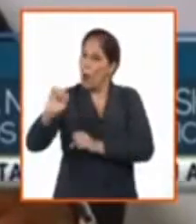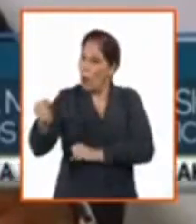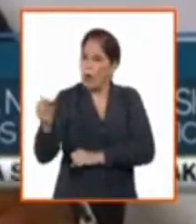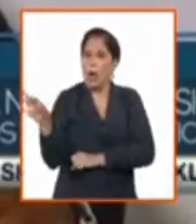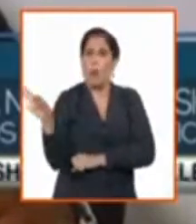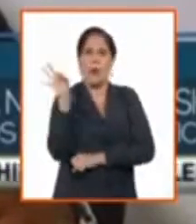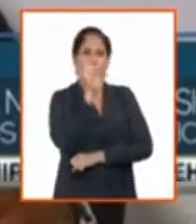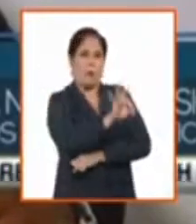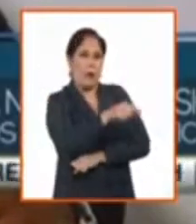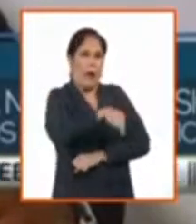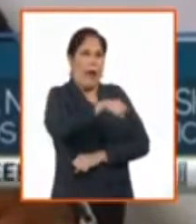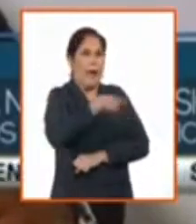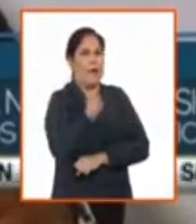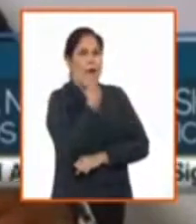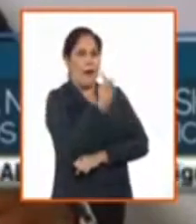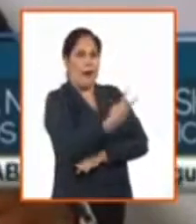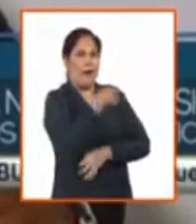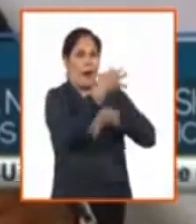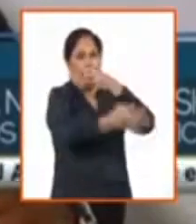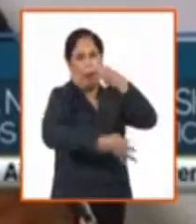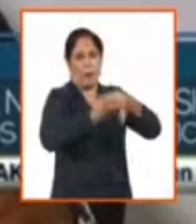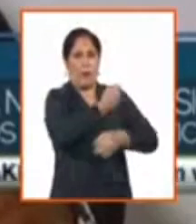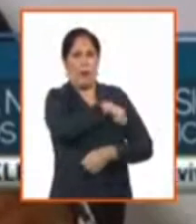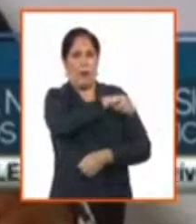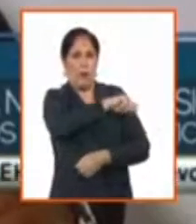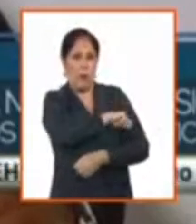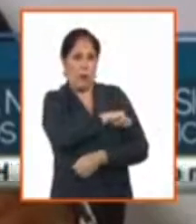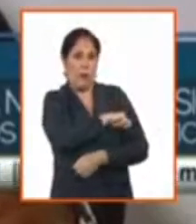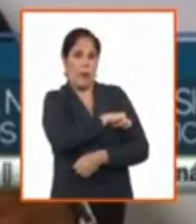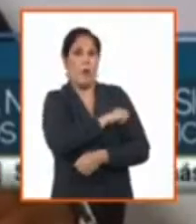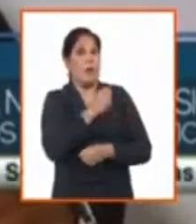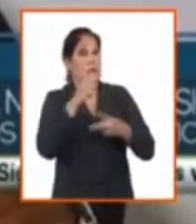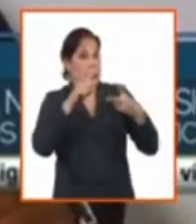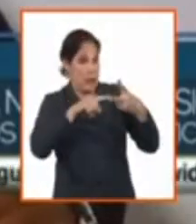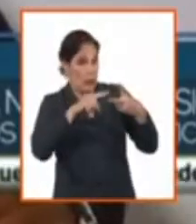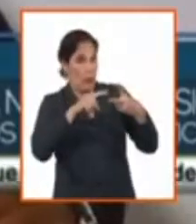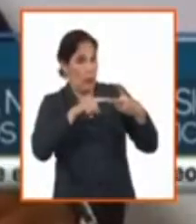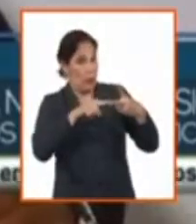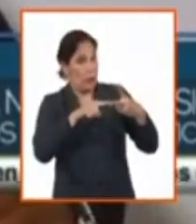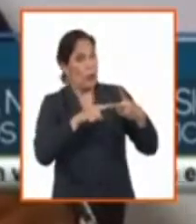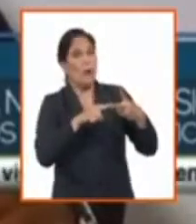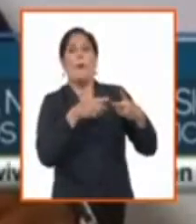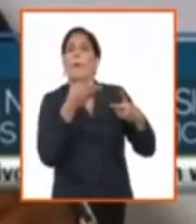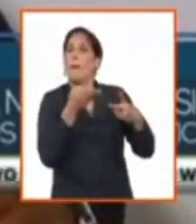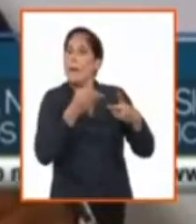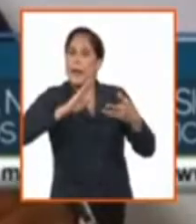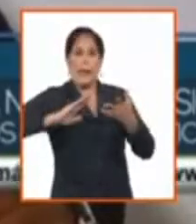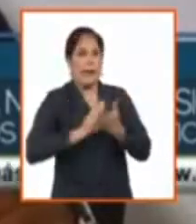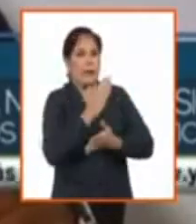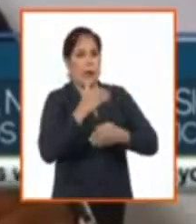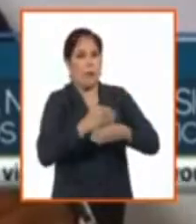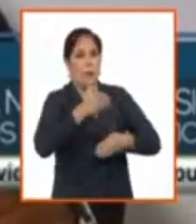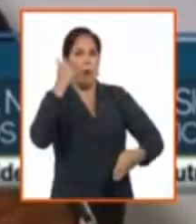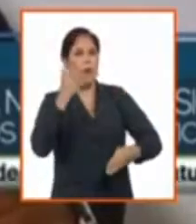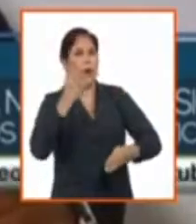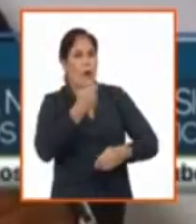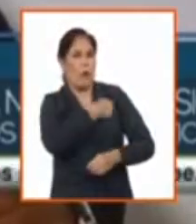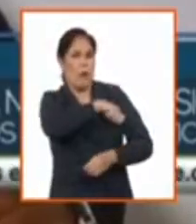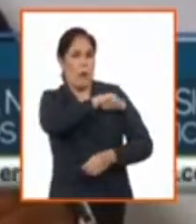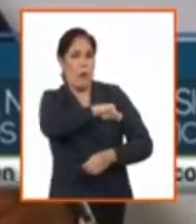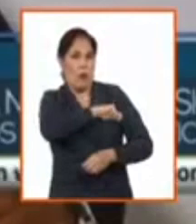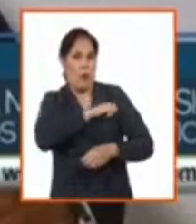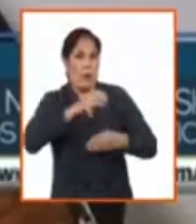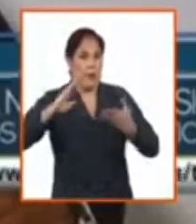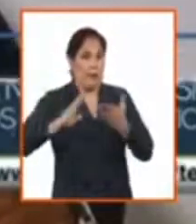para que estuvieran su voz solar en la voz de los pueblos un segundo lugar es que pedimos que elimine el embargo contra el pueblo de cuba esto